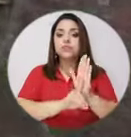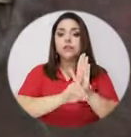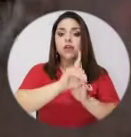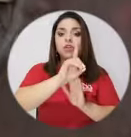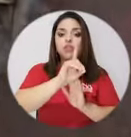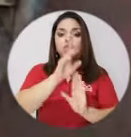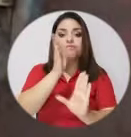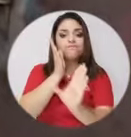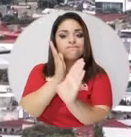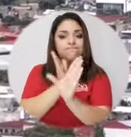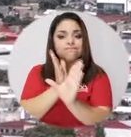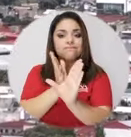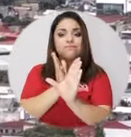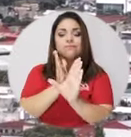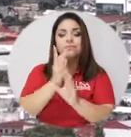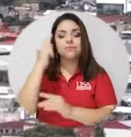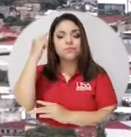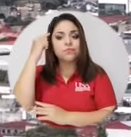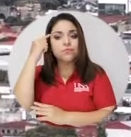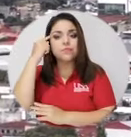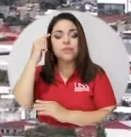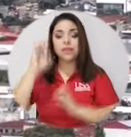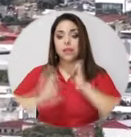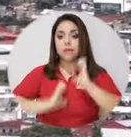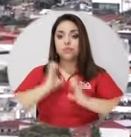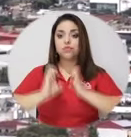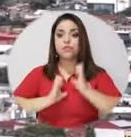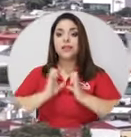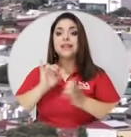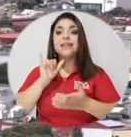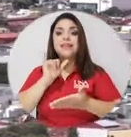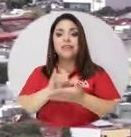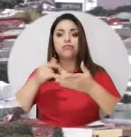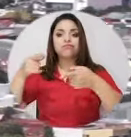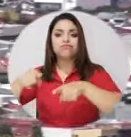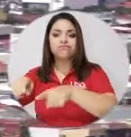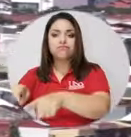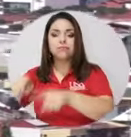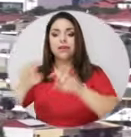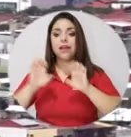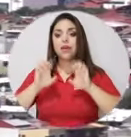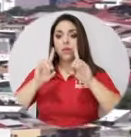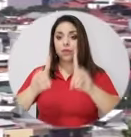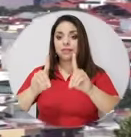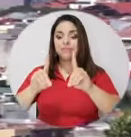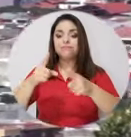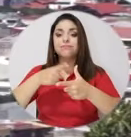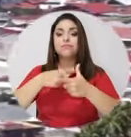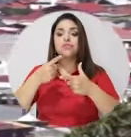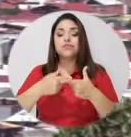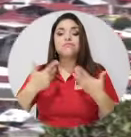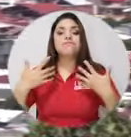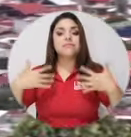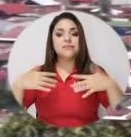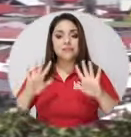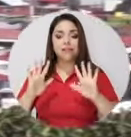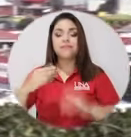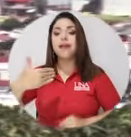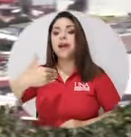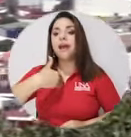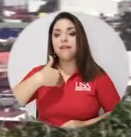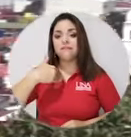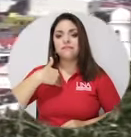psicológico, cognitivo, emocional, y esto repercute a nivel educativo. Entonces ya teníamos una situación